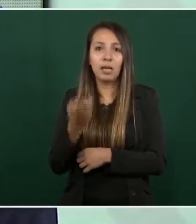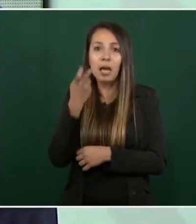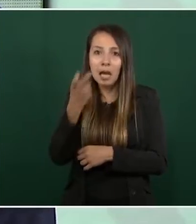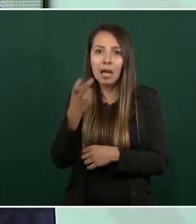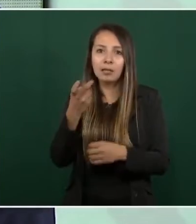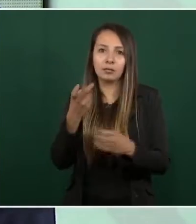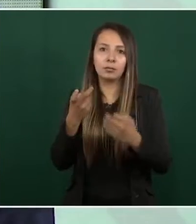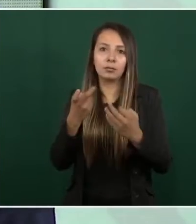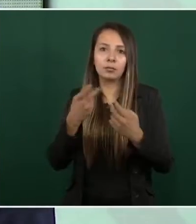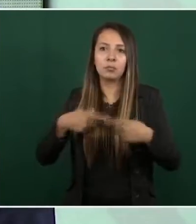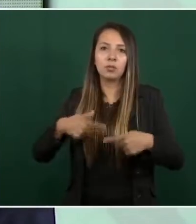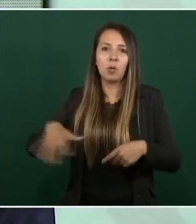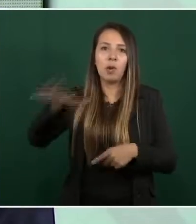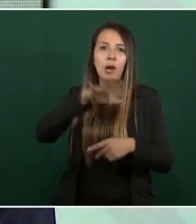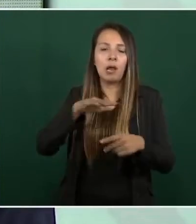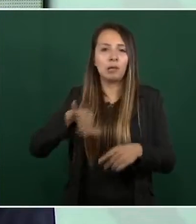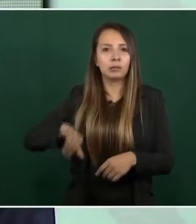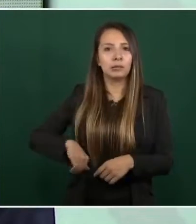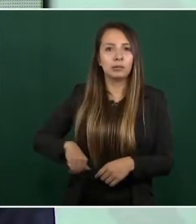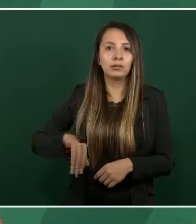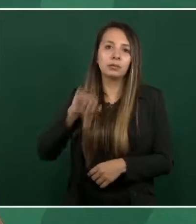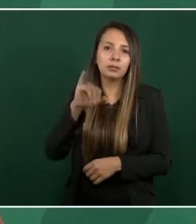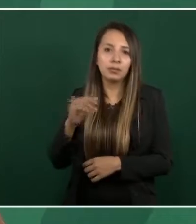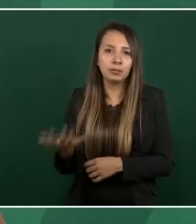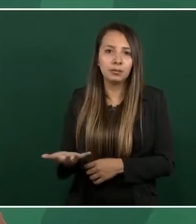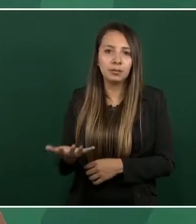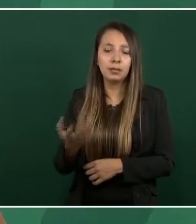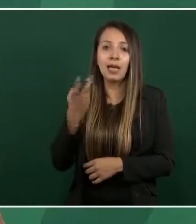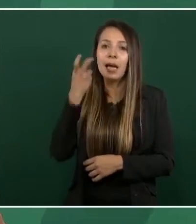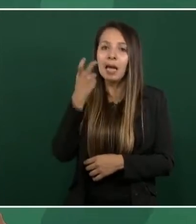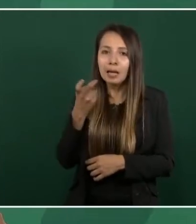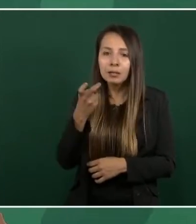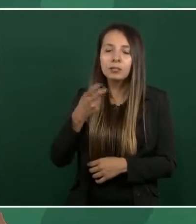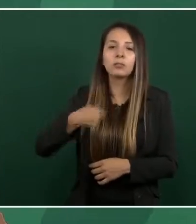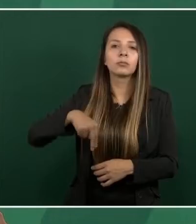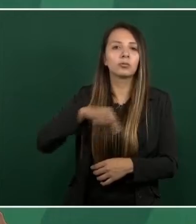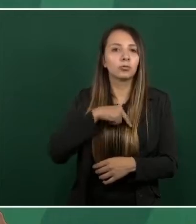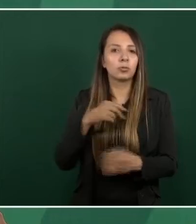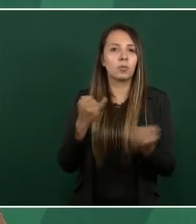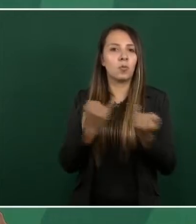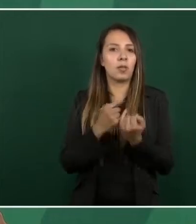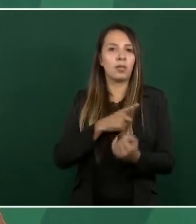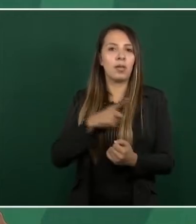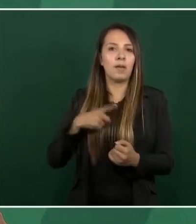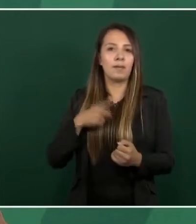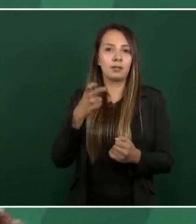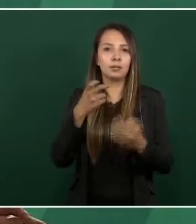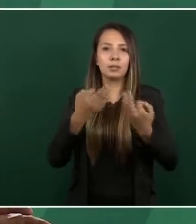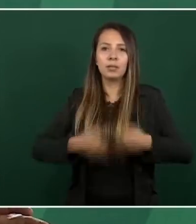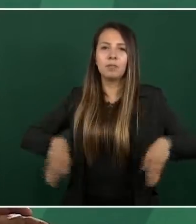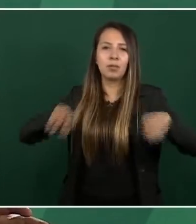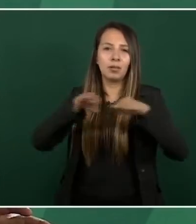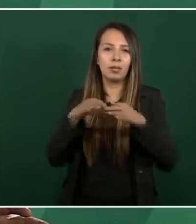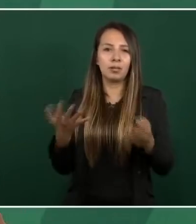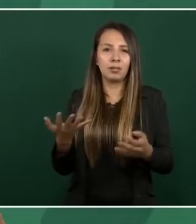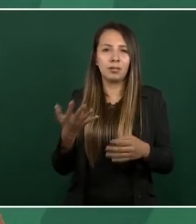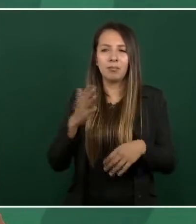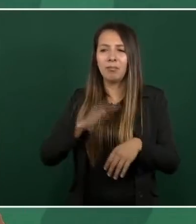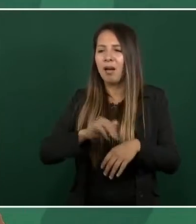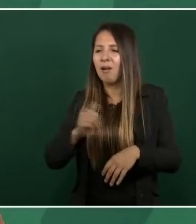Eso es lo que a la gente le interesa y eso es lo que a nosotros nos debe de importar, más que ninguna otra